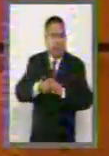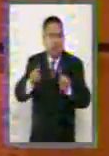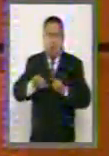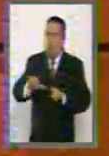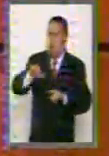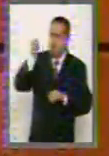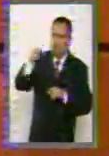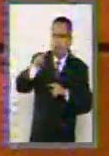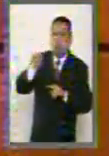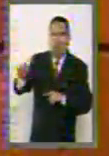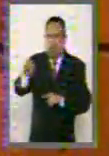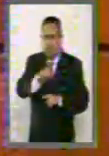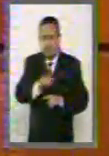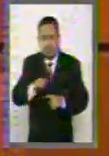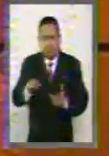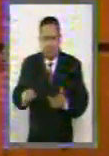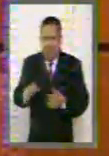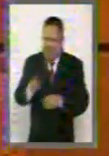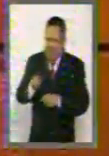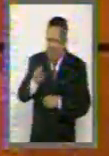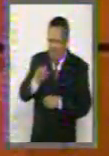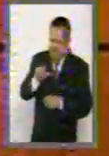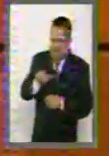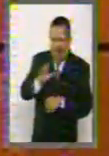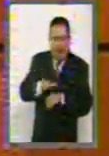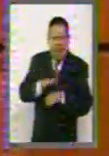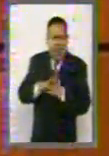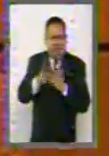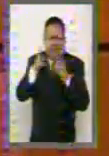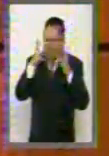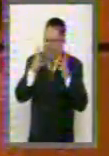otros espacios, está plagado,